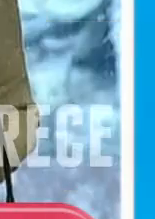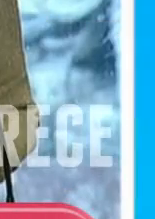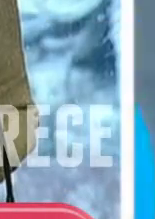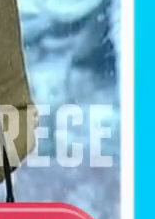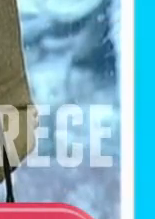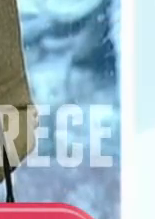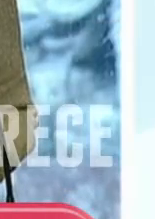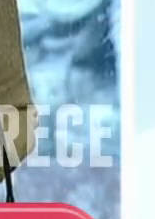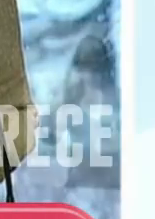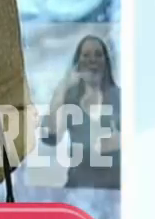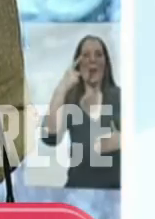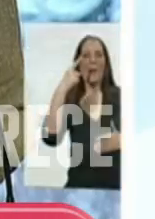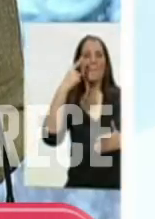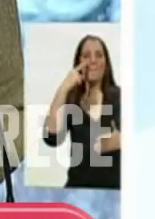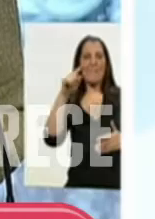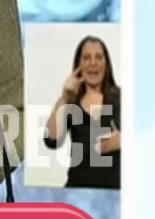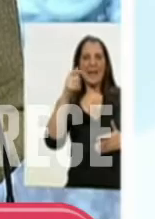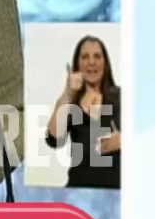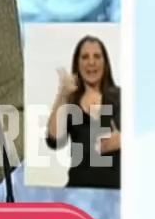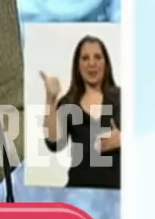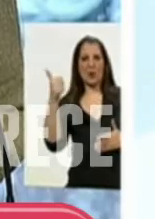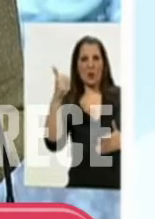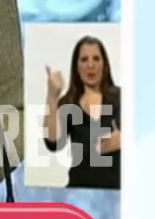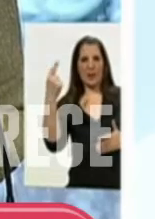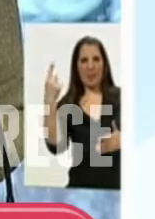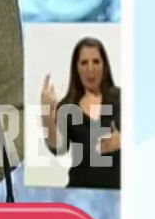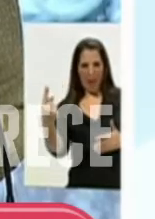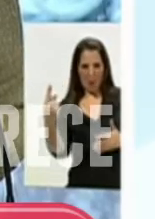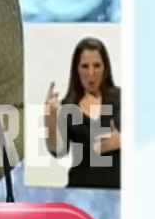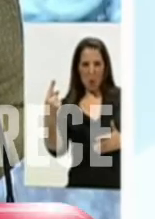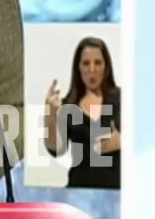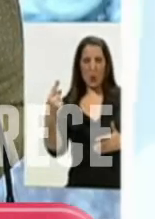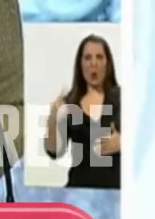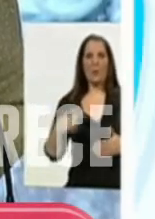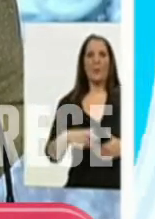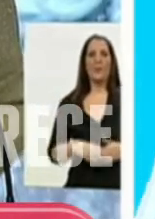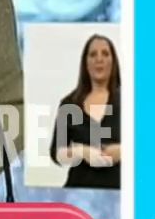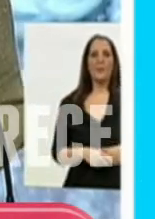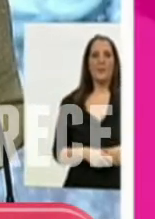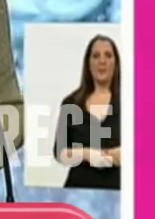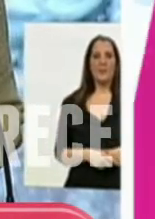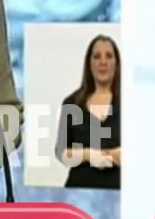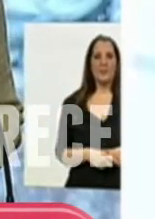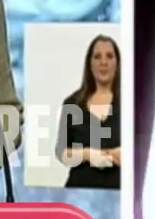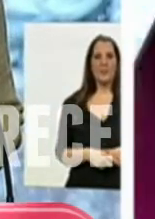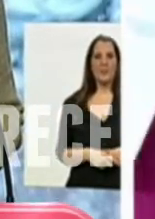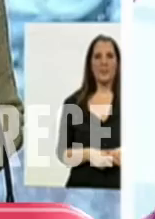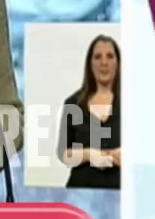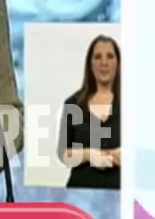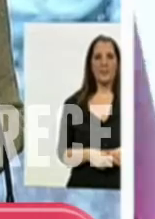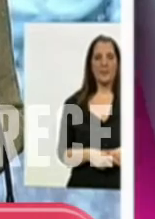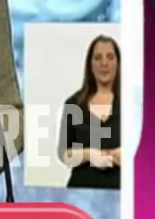denunciantes, agarremos todas las causas que tienen que ver con este tipo de delitos y unifiquémoslas. Eso es una decisión de la justicia. Lo que tienen